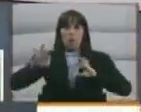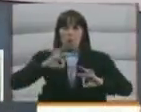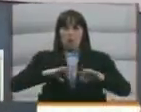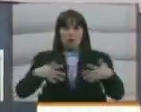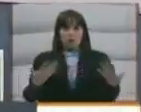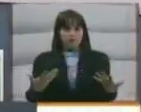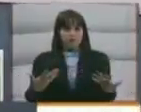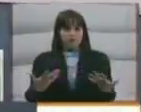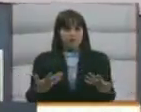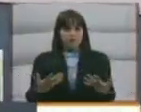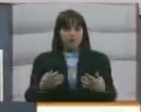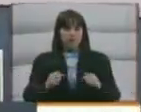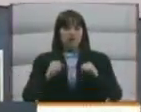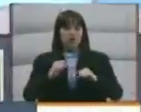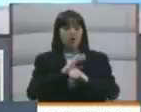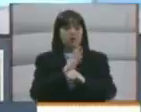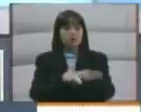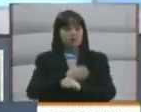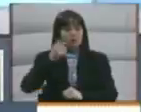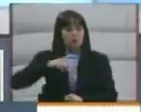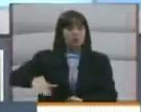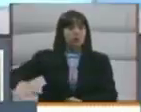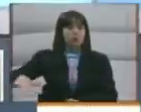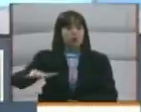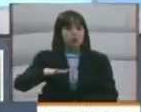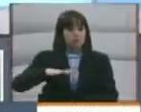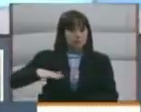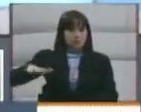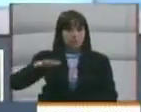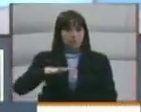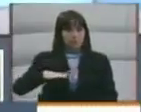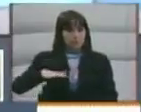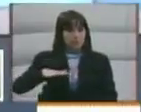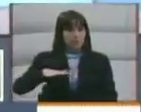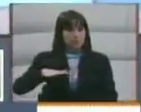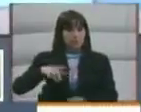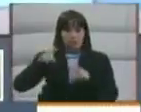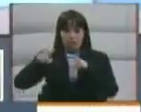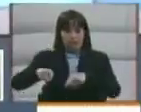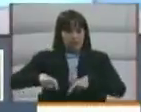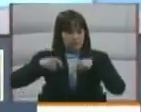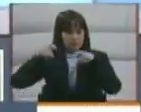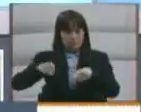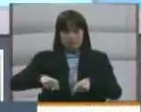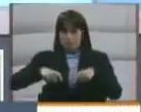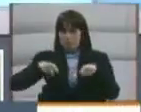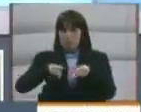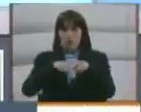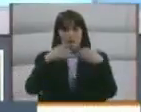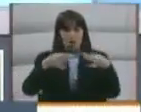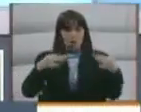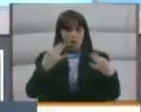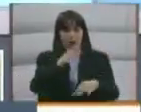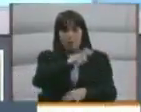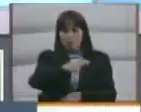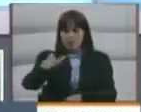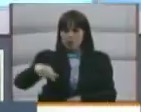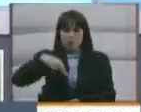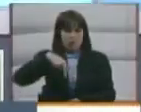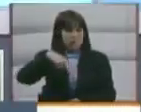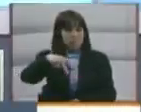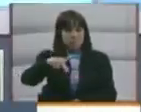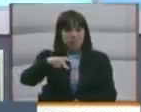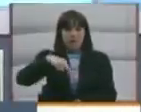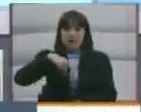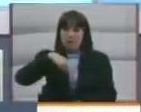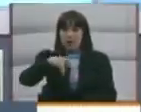por la fuerza de un pueblo que a pie, compadre, a pie, caminaron durante